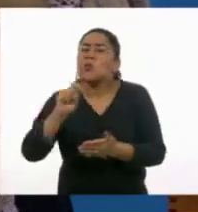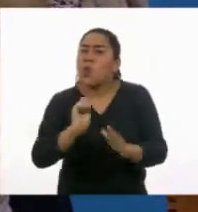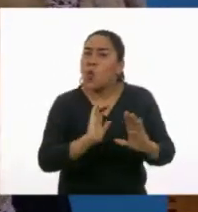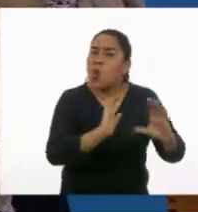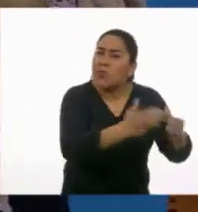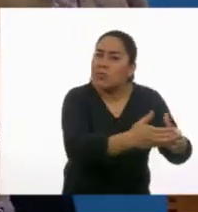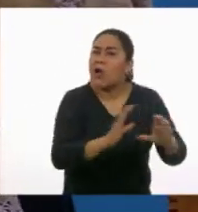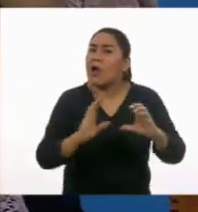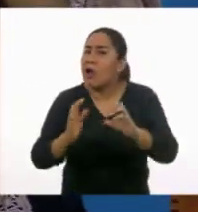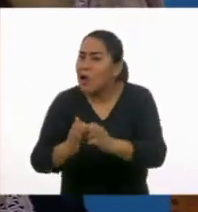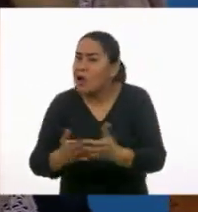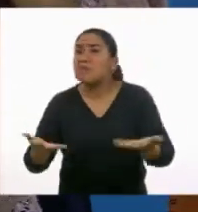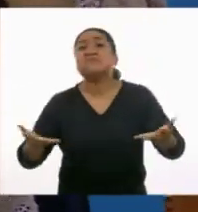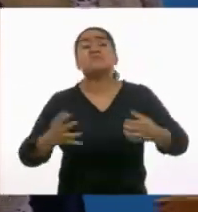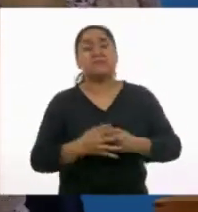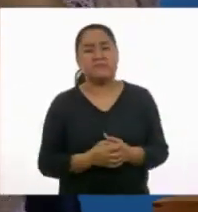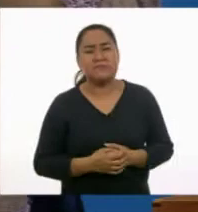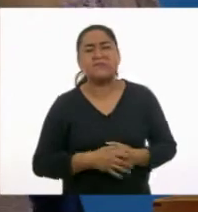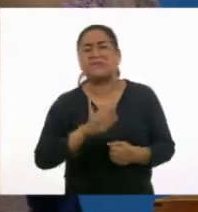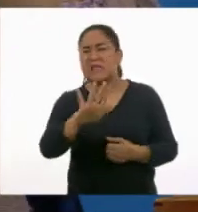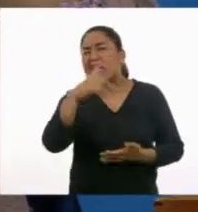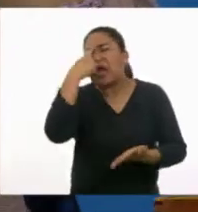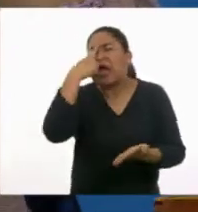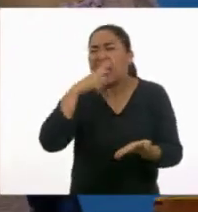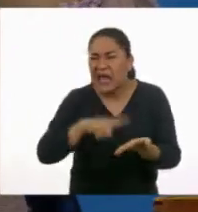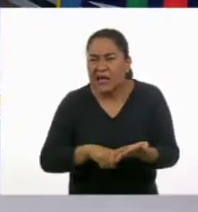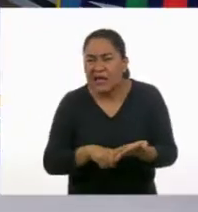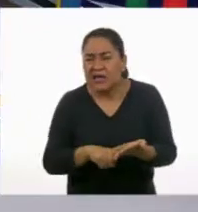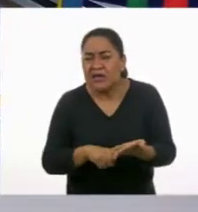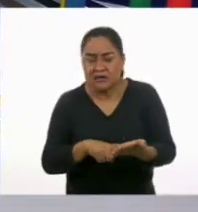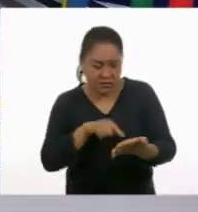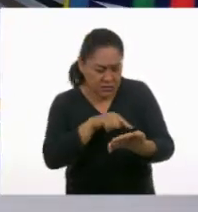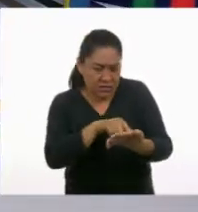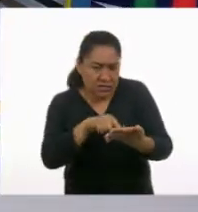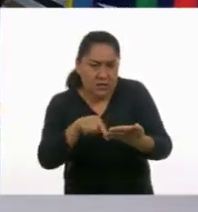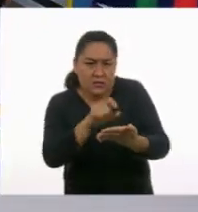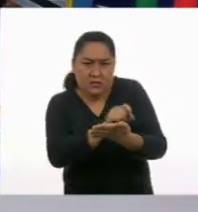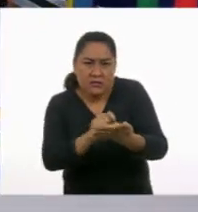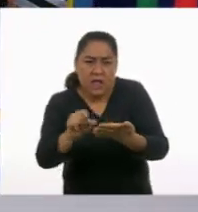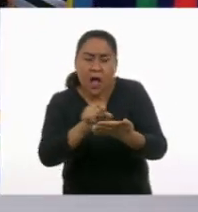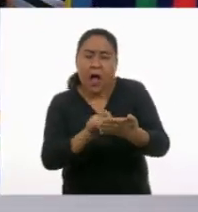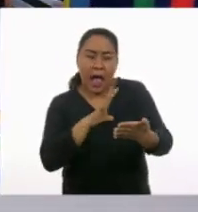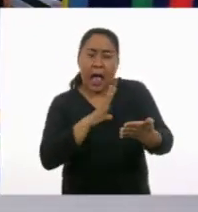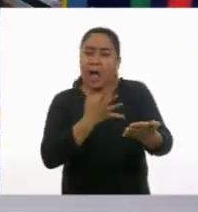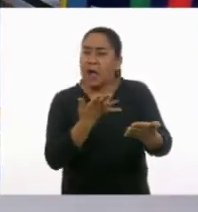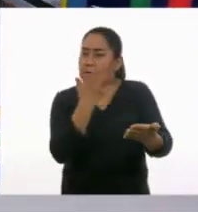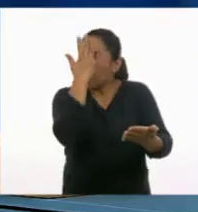qué crees? ¿Qué? Pues hay poesía, hay magia.